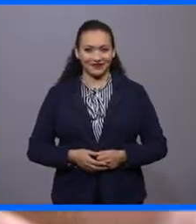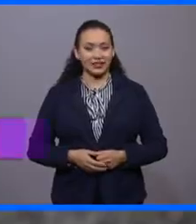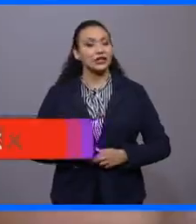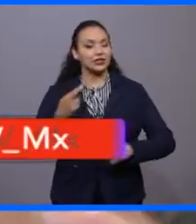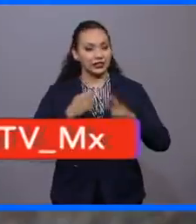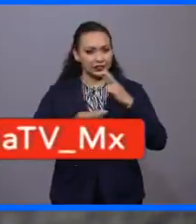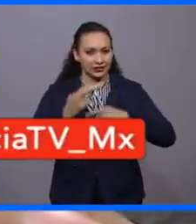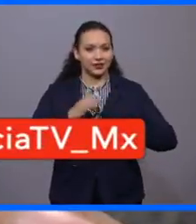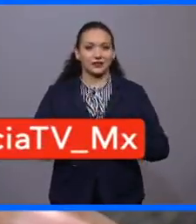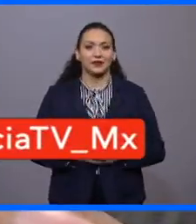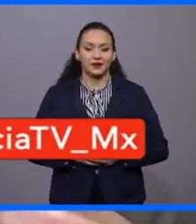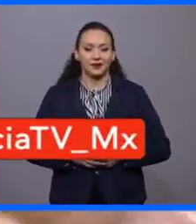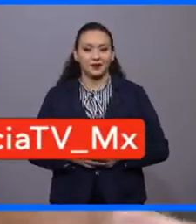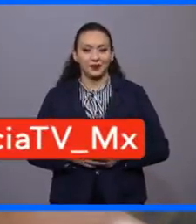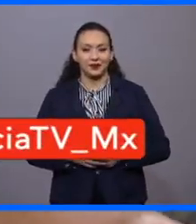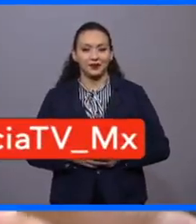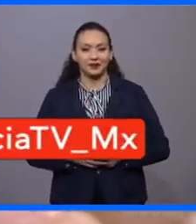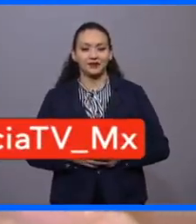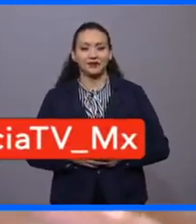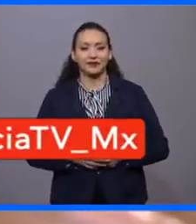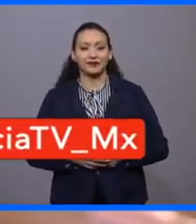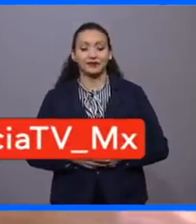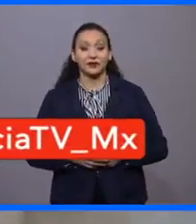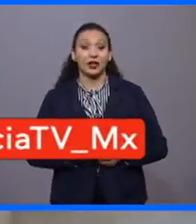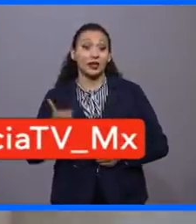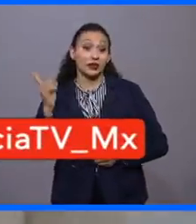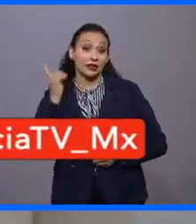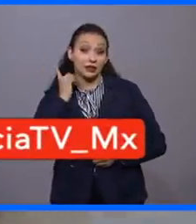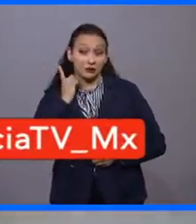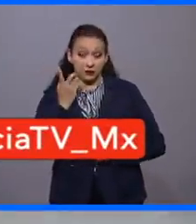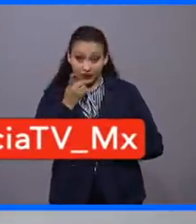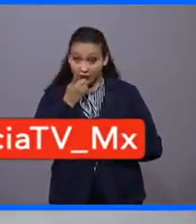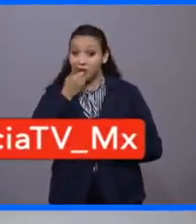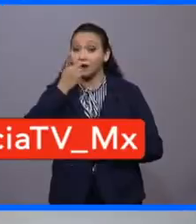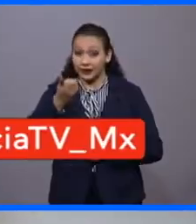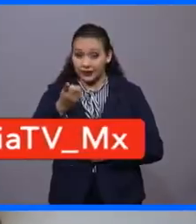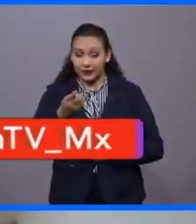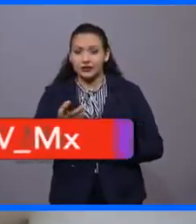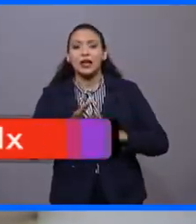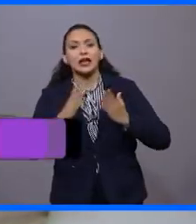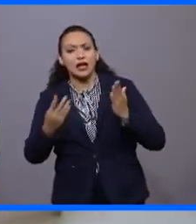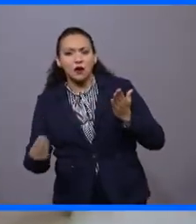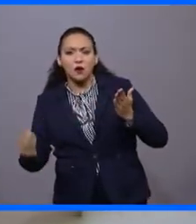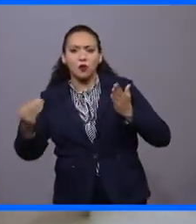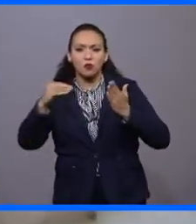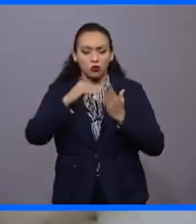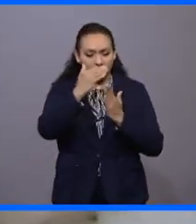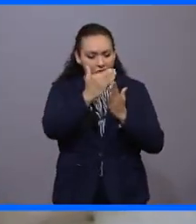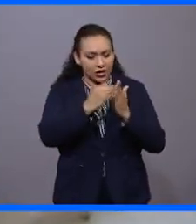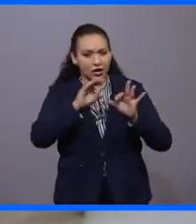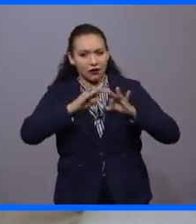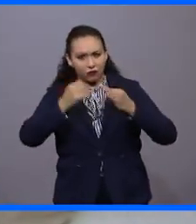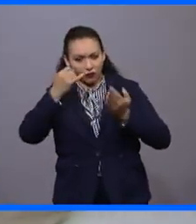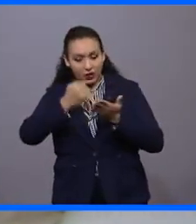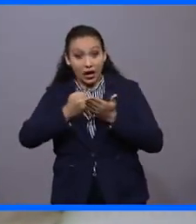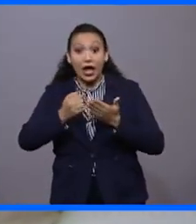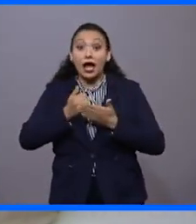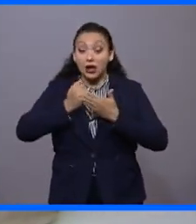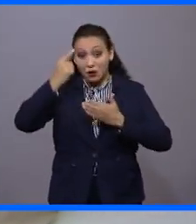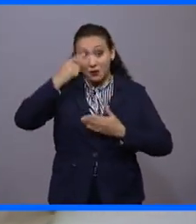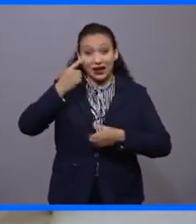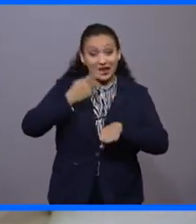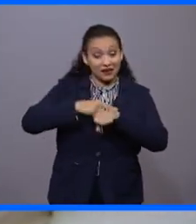Más adelante, aseguran diputados que a través de la política fiscal se pueden prevenir